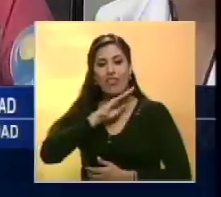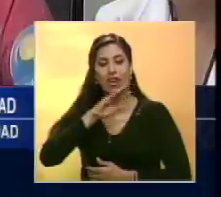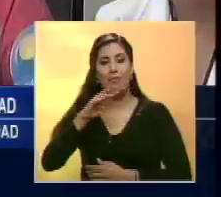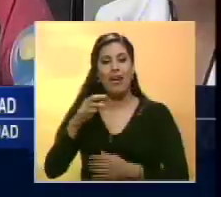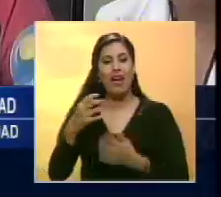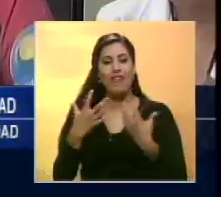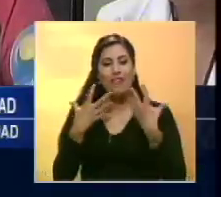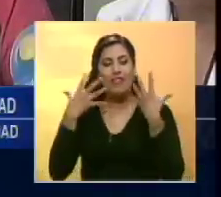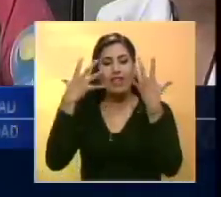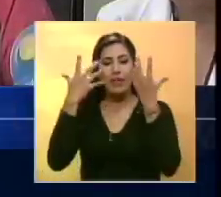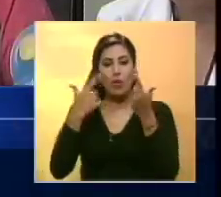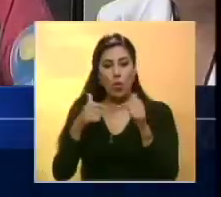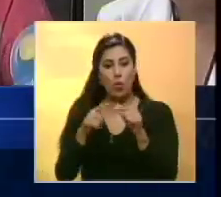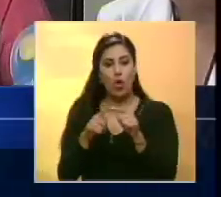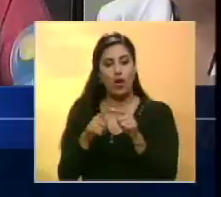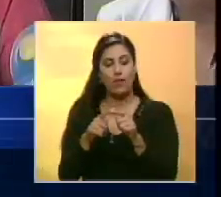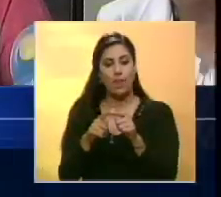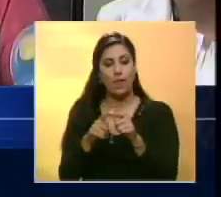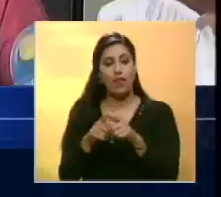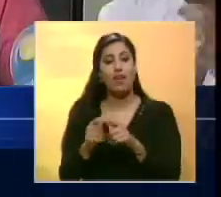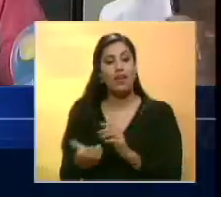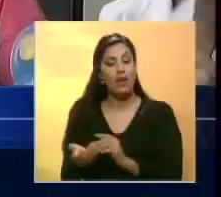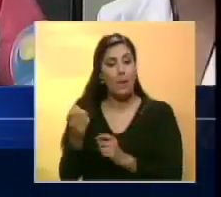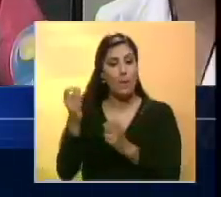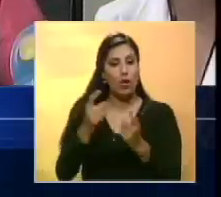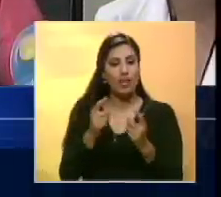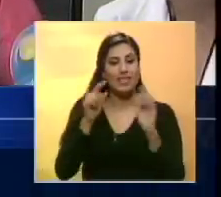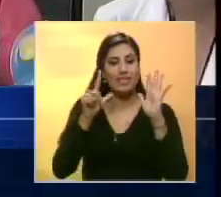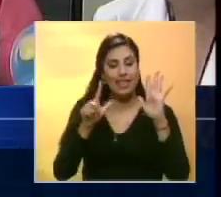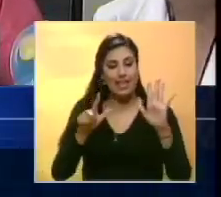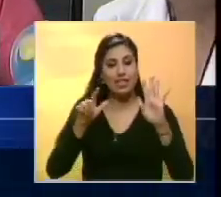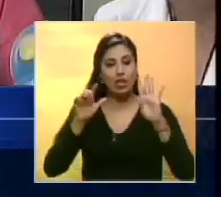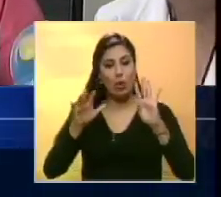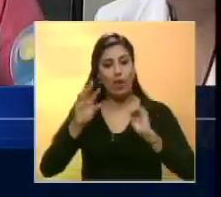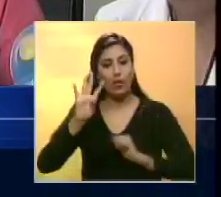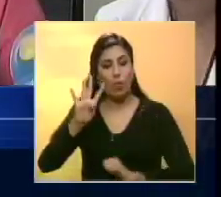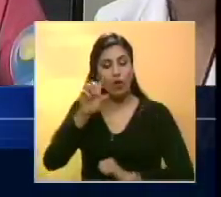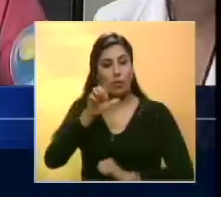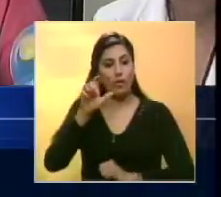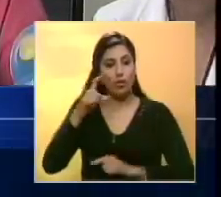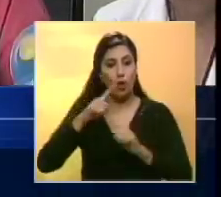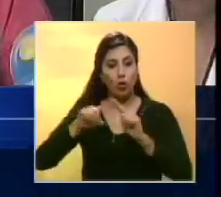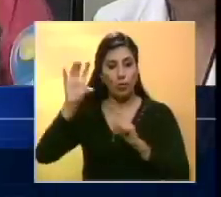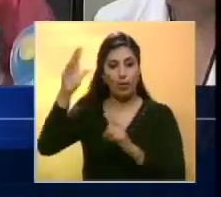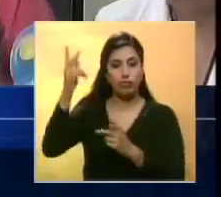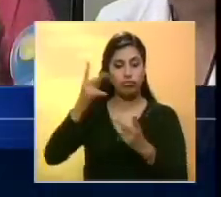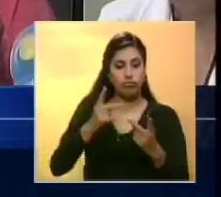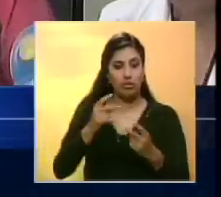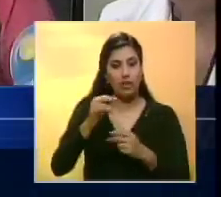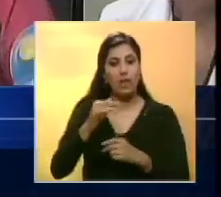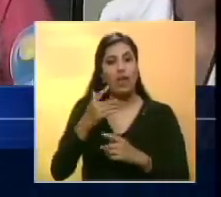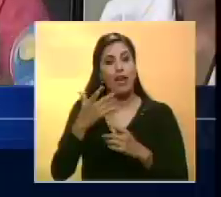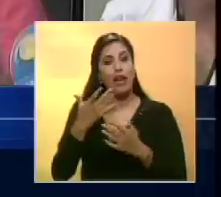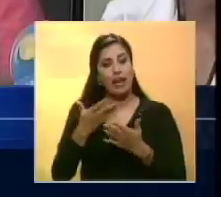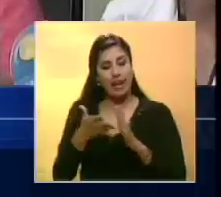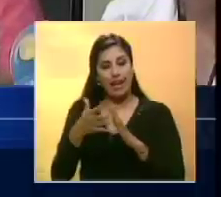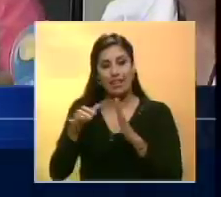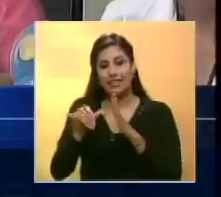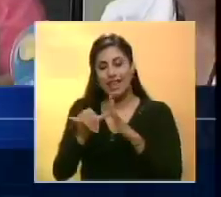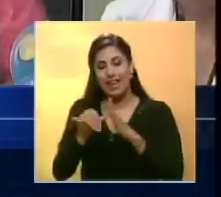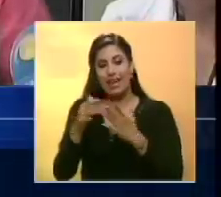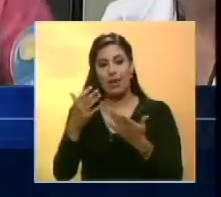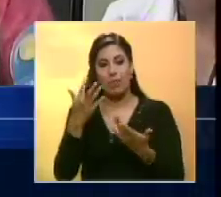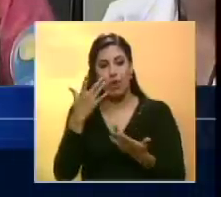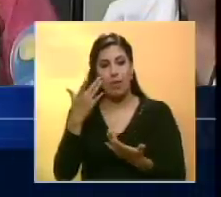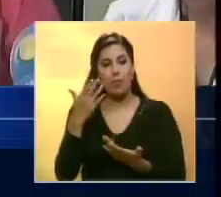región. De estos casos son importados 794 casos. ¿verdad? Generalmente de los estados vecinos, que